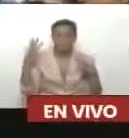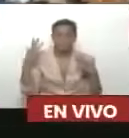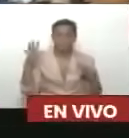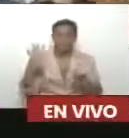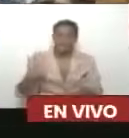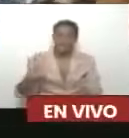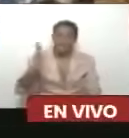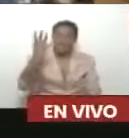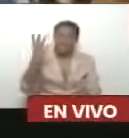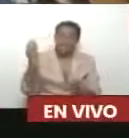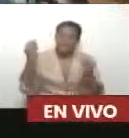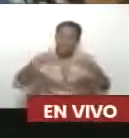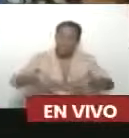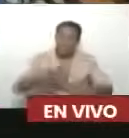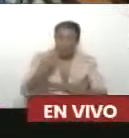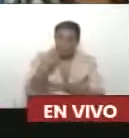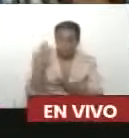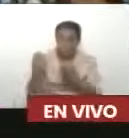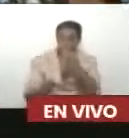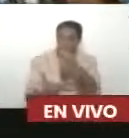Quinto consenso.